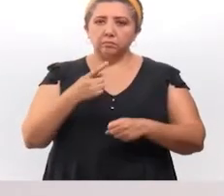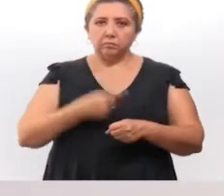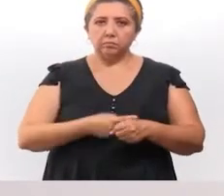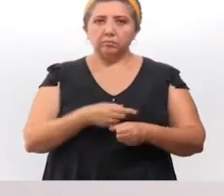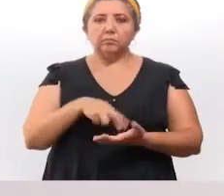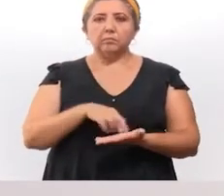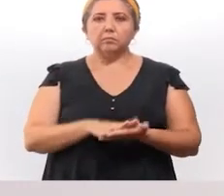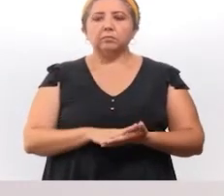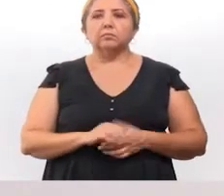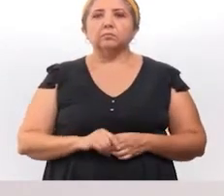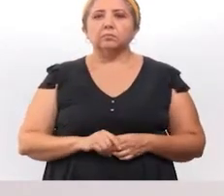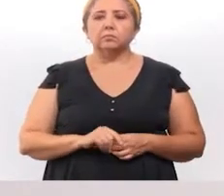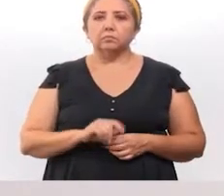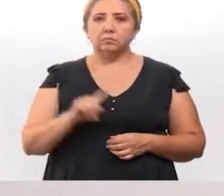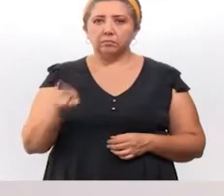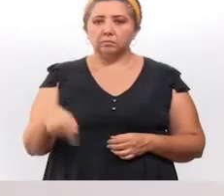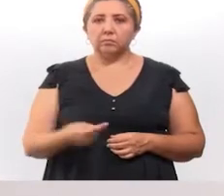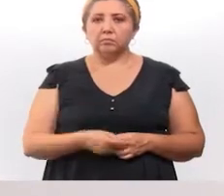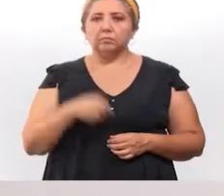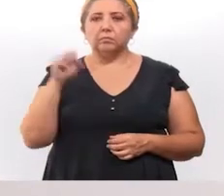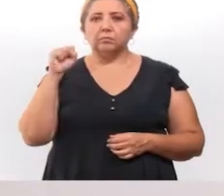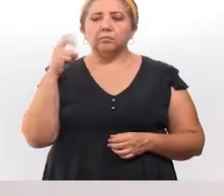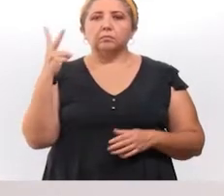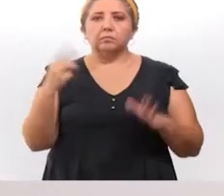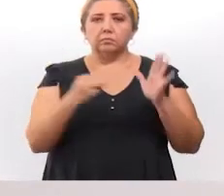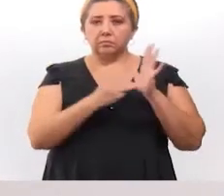de contagios registrados, que son